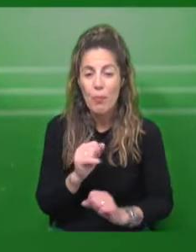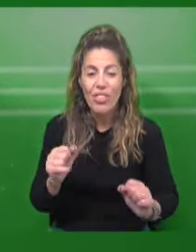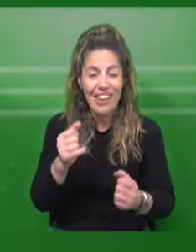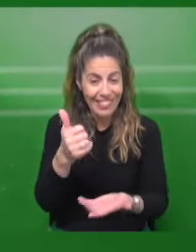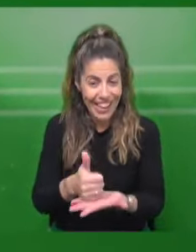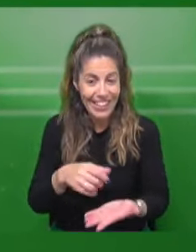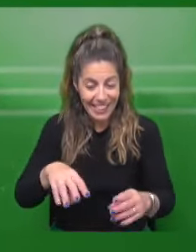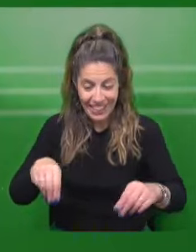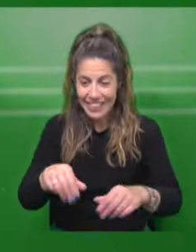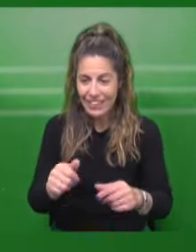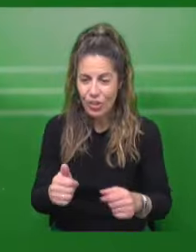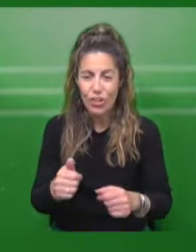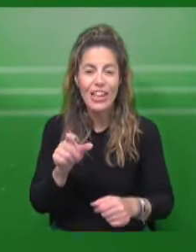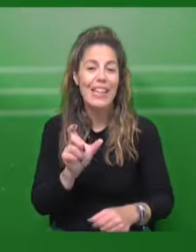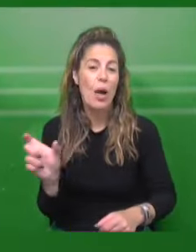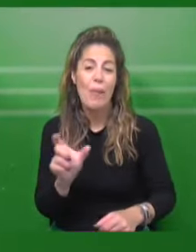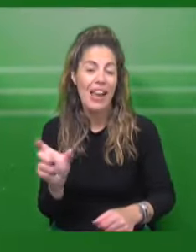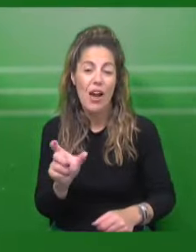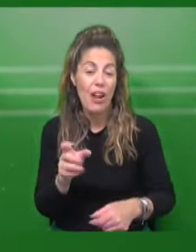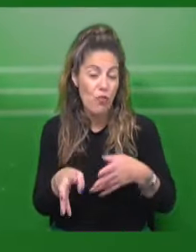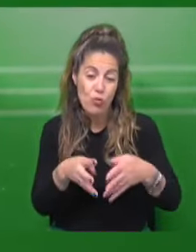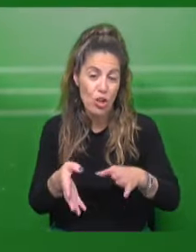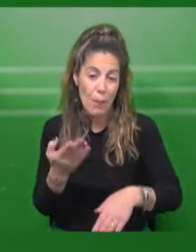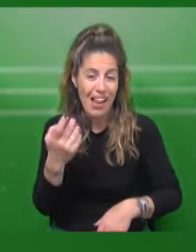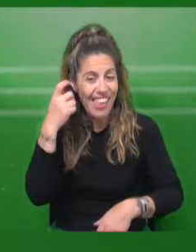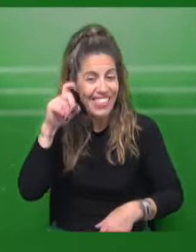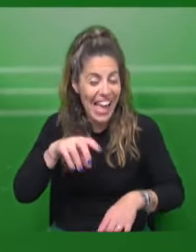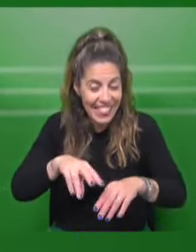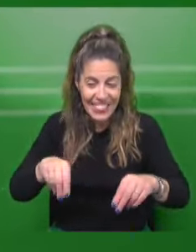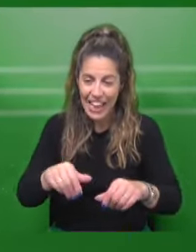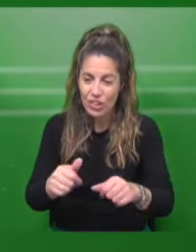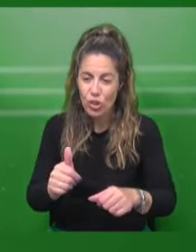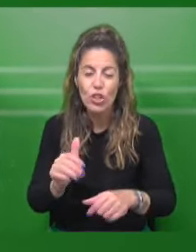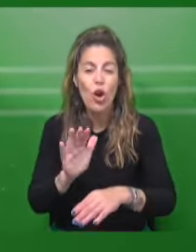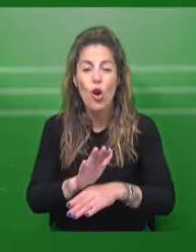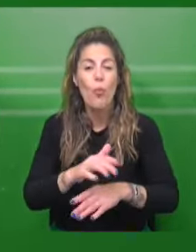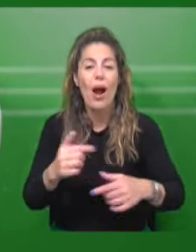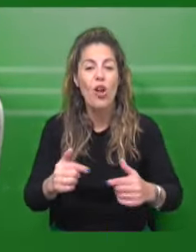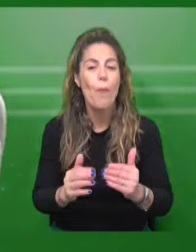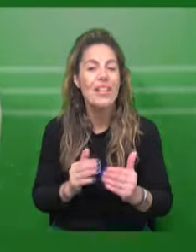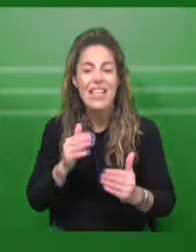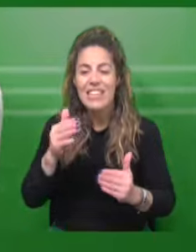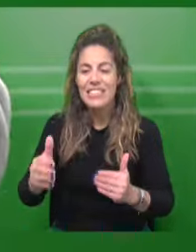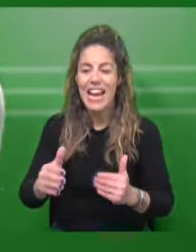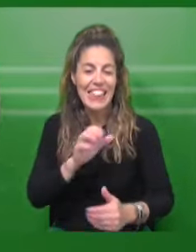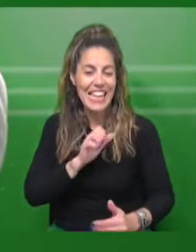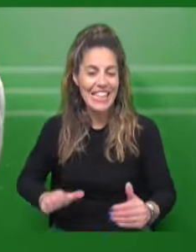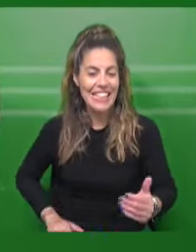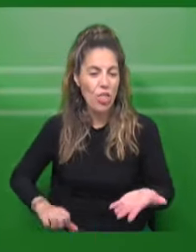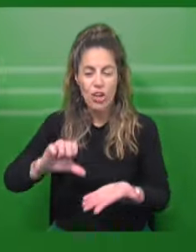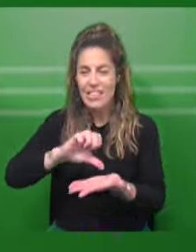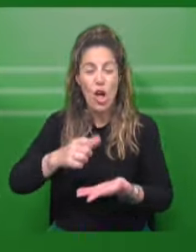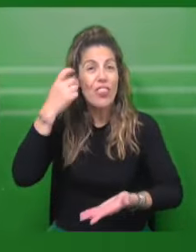territorio y esta palabra cada vez funciona más no la idea del territorio como algo más allá del Estado nación de la